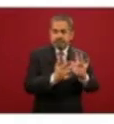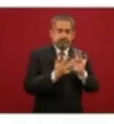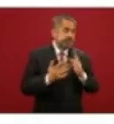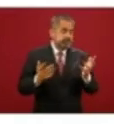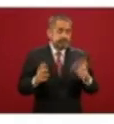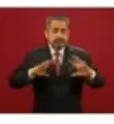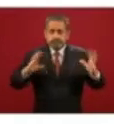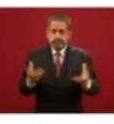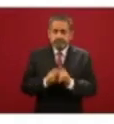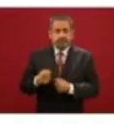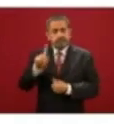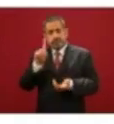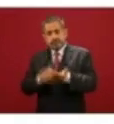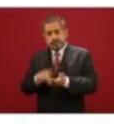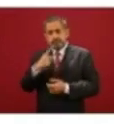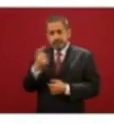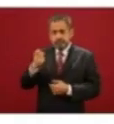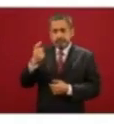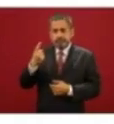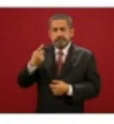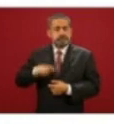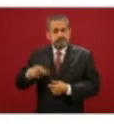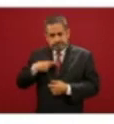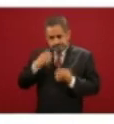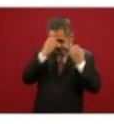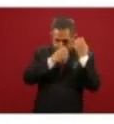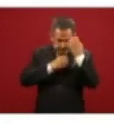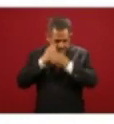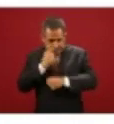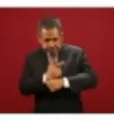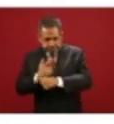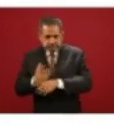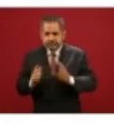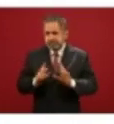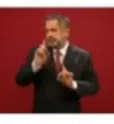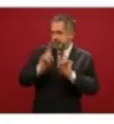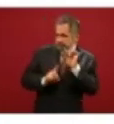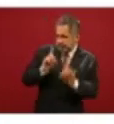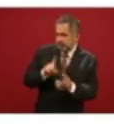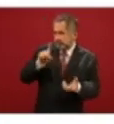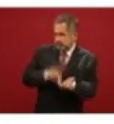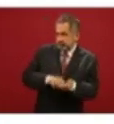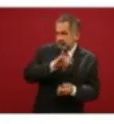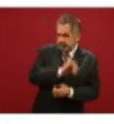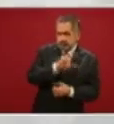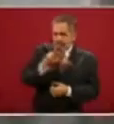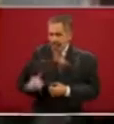de 1.100 personas que han sido evaluadas, ya sea por sospecha directa o por ser